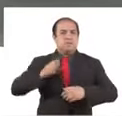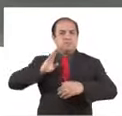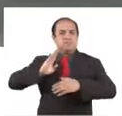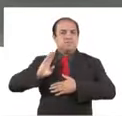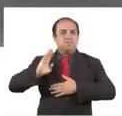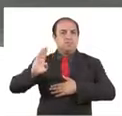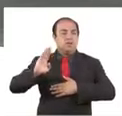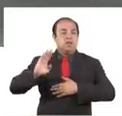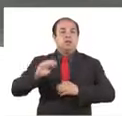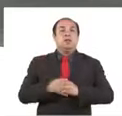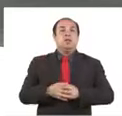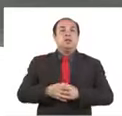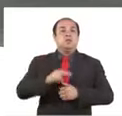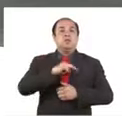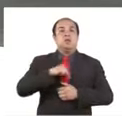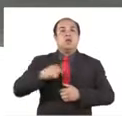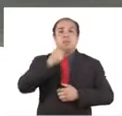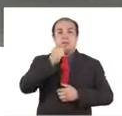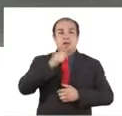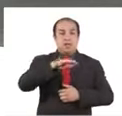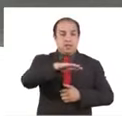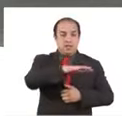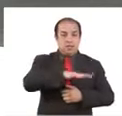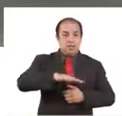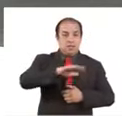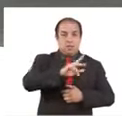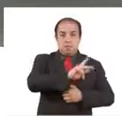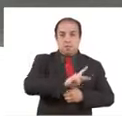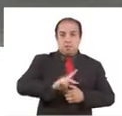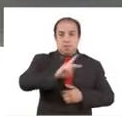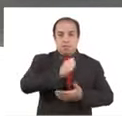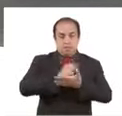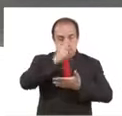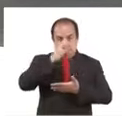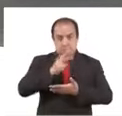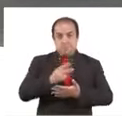los policías que la Ciudad de México espera y merece.